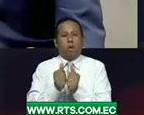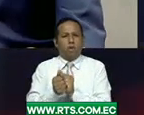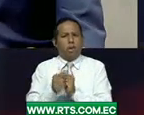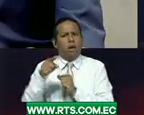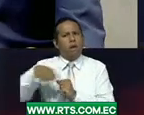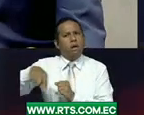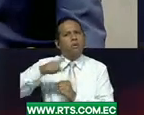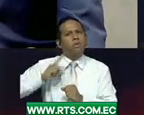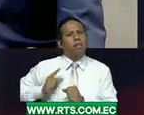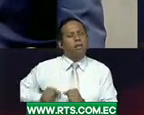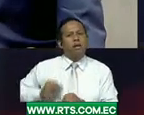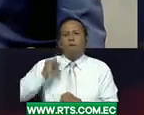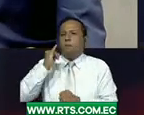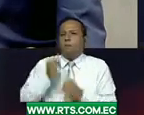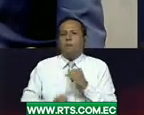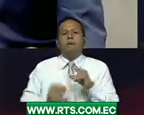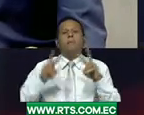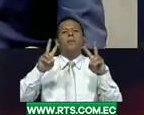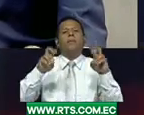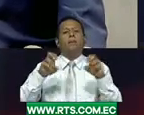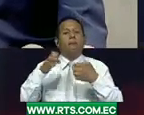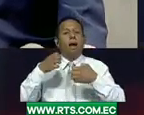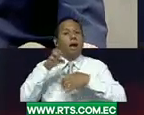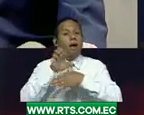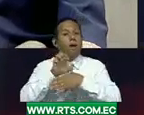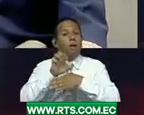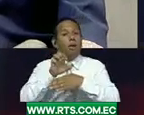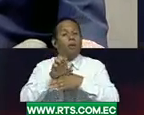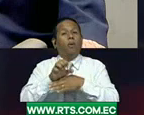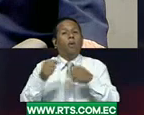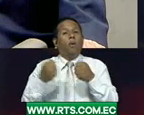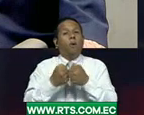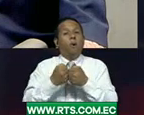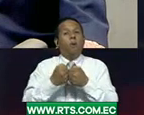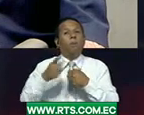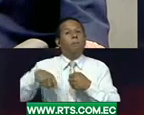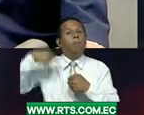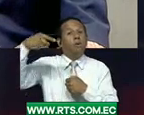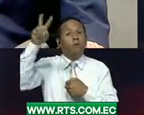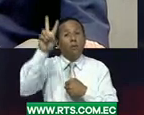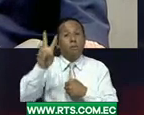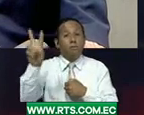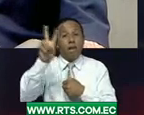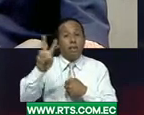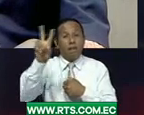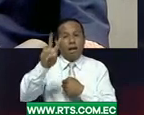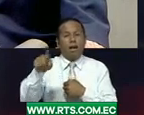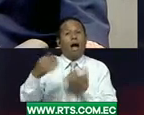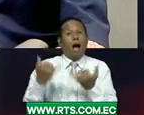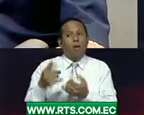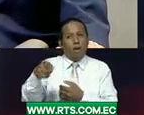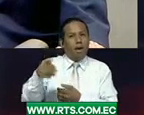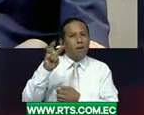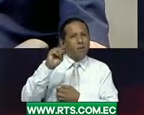detalles del entrenamiento de Ecuador para el partido del próximo viernes. Y para esto tenemos a Guachito Sánchez. Buenas noches.